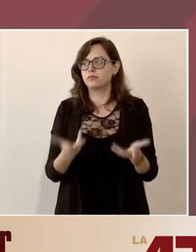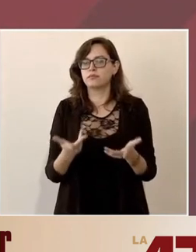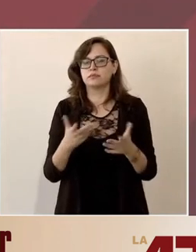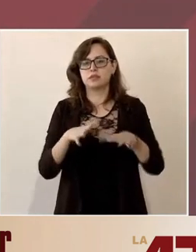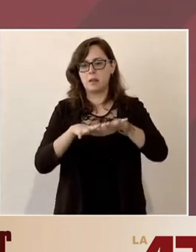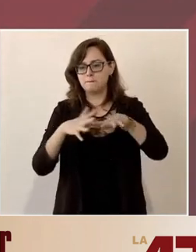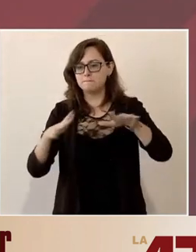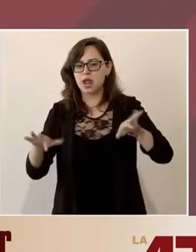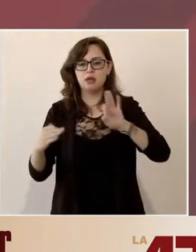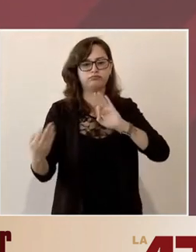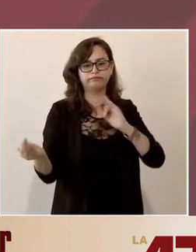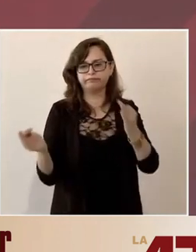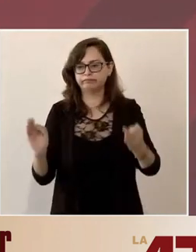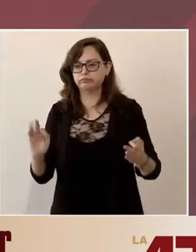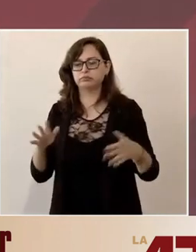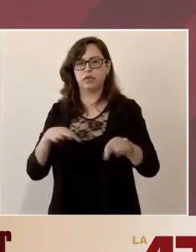litorales de México,